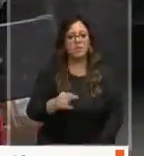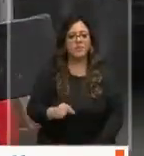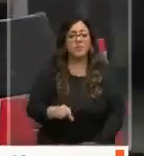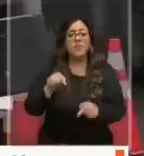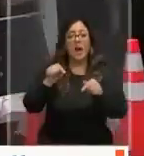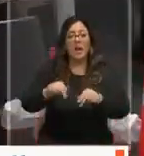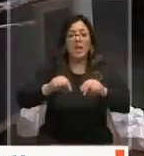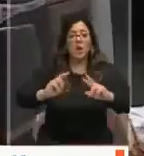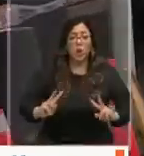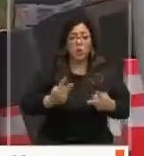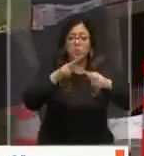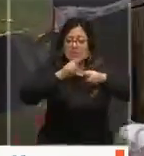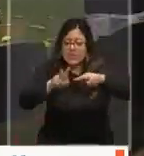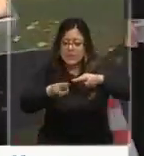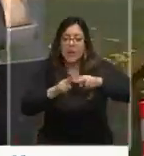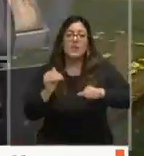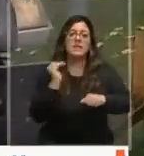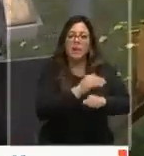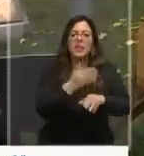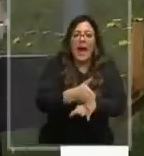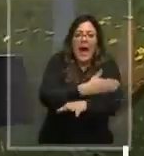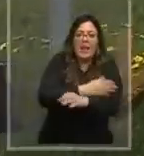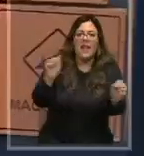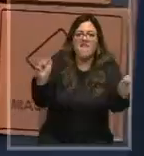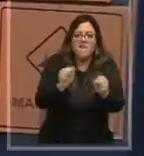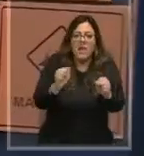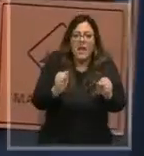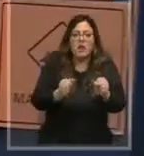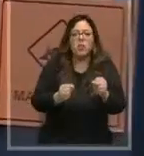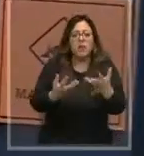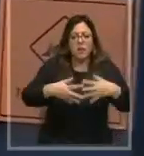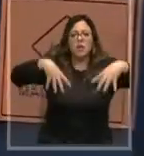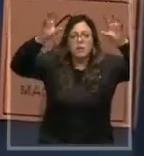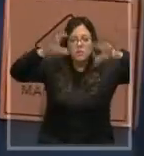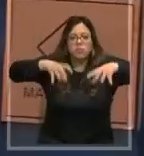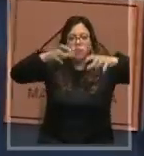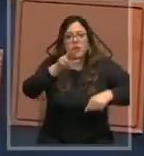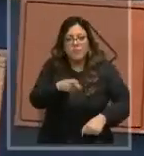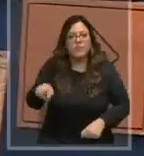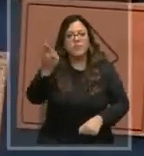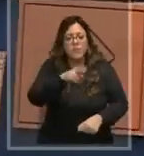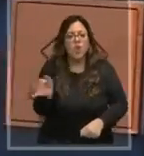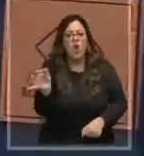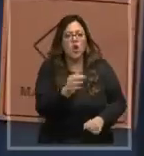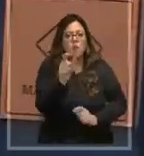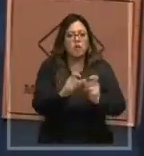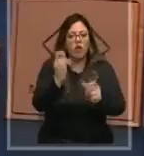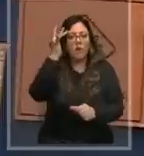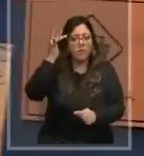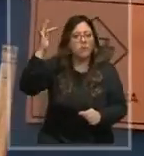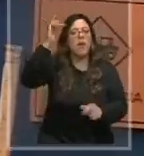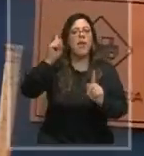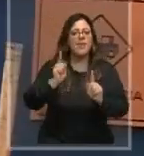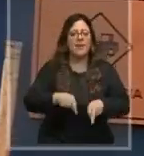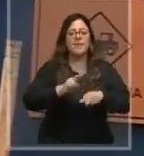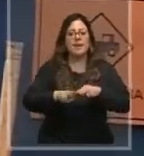Obras rápidas antes que llegue el invierno y vengan nuevas lluvias es lo que señalan expertos se debe hacer